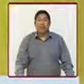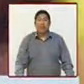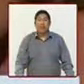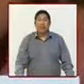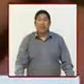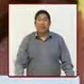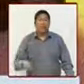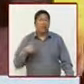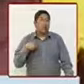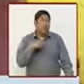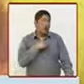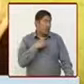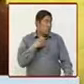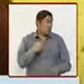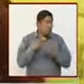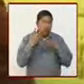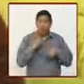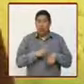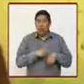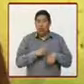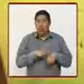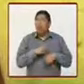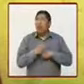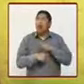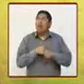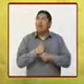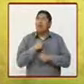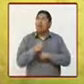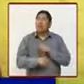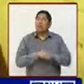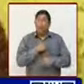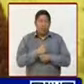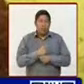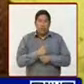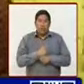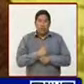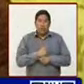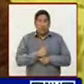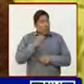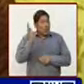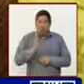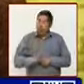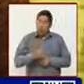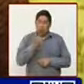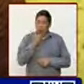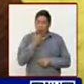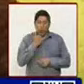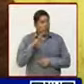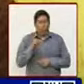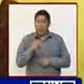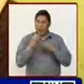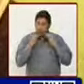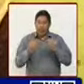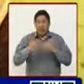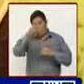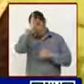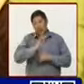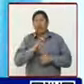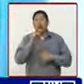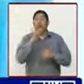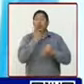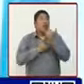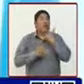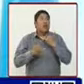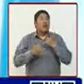Ya estamos bastante tiempo, no es ahora nomás, son ya de años que estamos. ¿Nunca pasó nada? No, ha pasado, o sea, sí, gracias a Dios no pasó